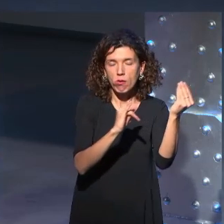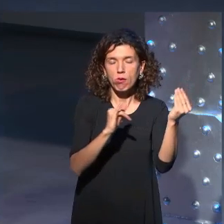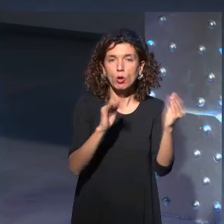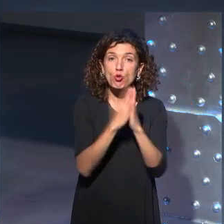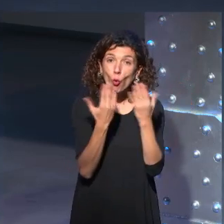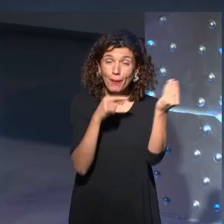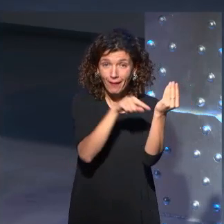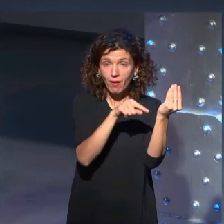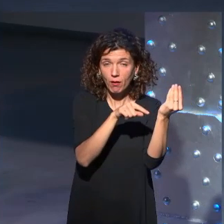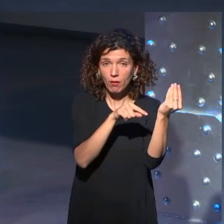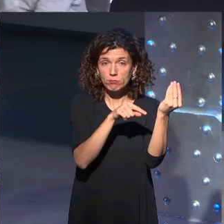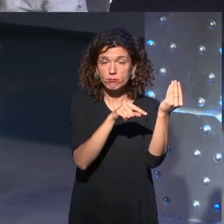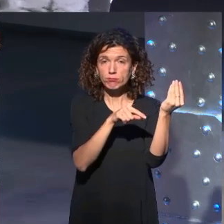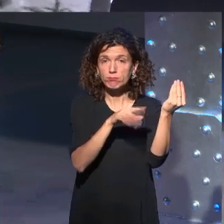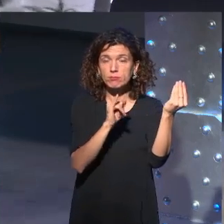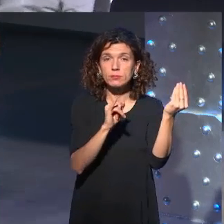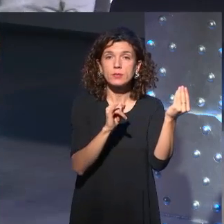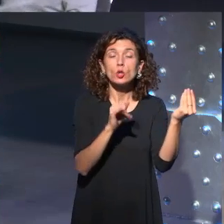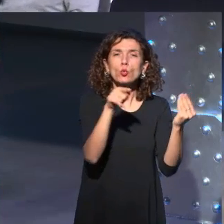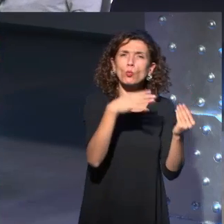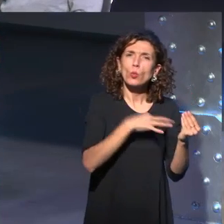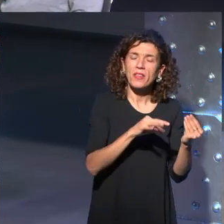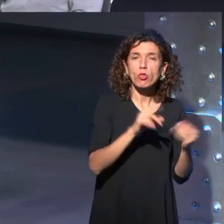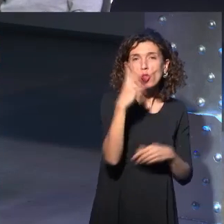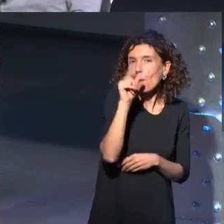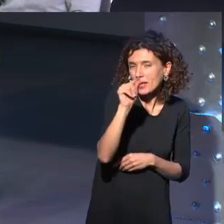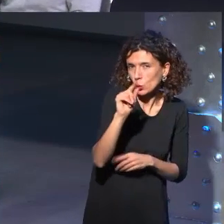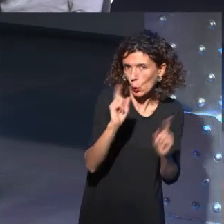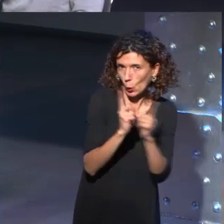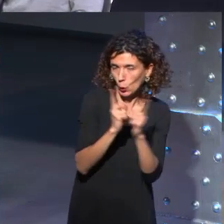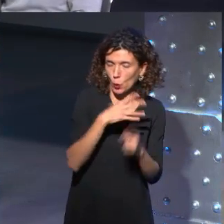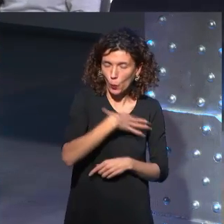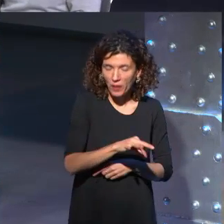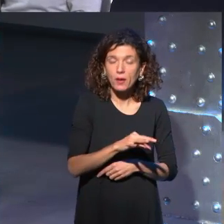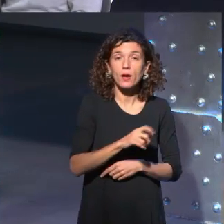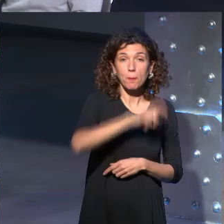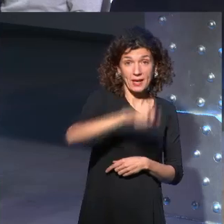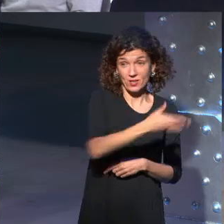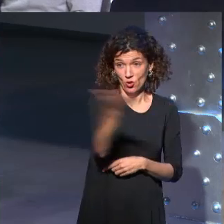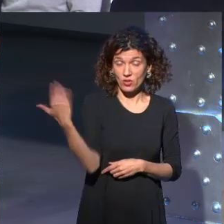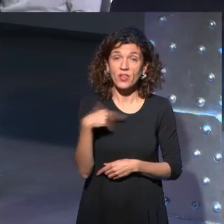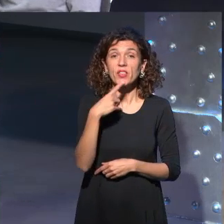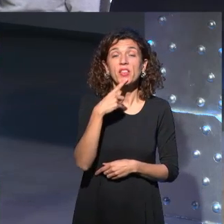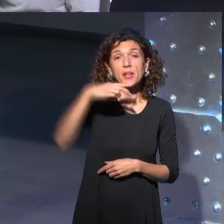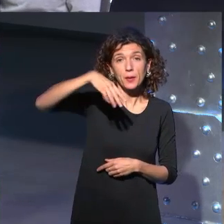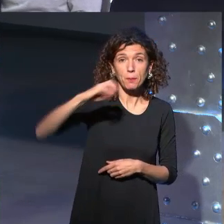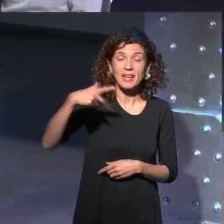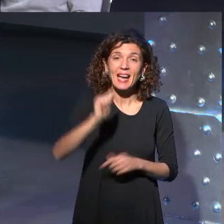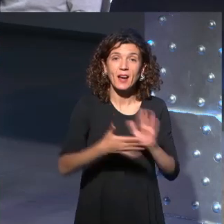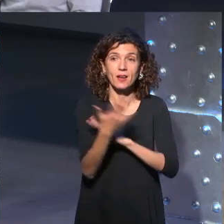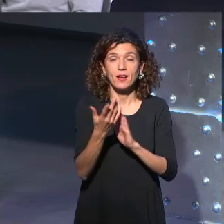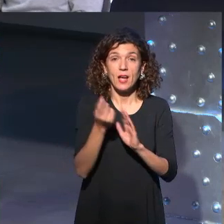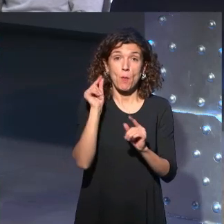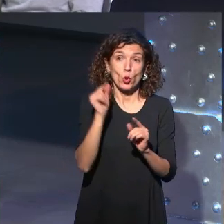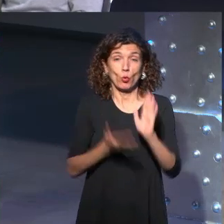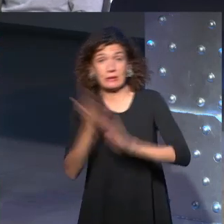Creo que está claramente en la novela, ¿no? ¿Puedes desarrollar 2 minutos? Porque yo estoy seguro que habrá gente que, cuando Miguel ha hecho amago de marcharse,